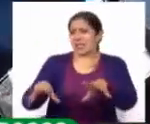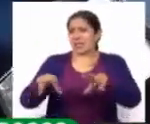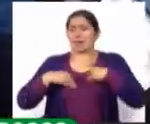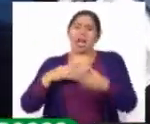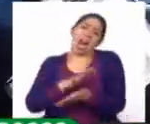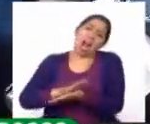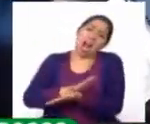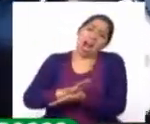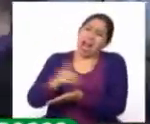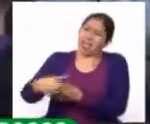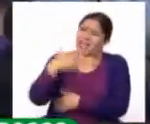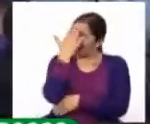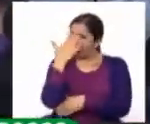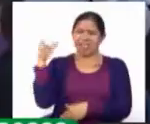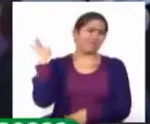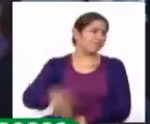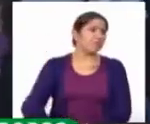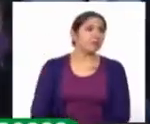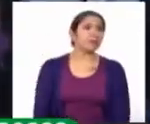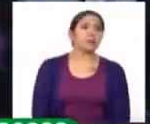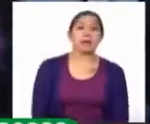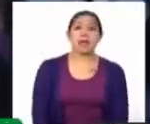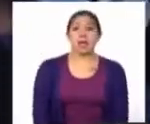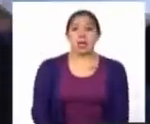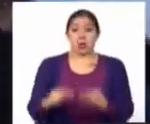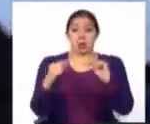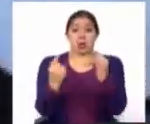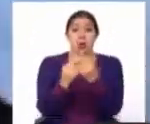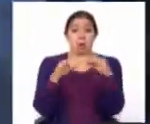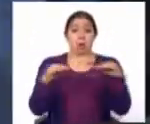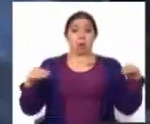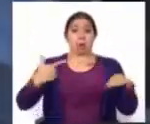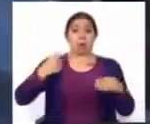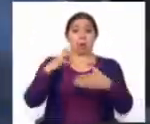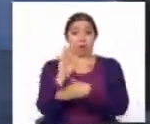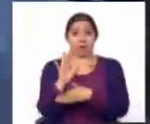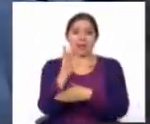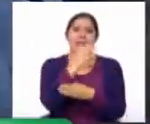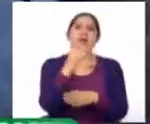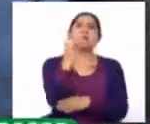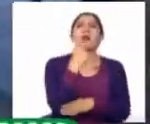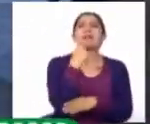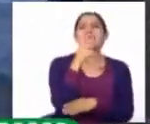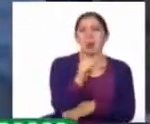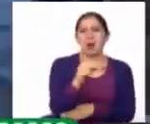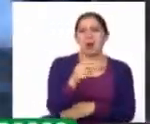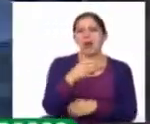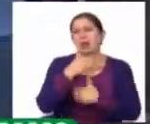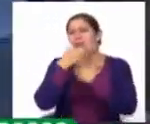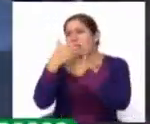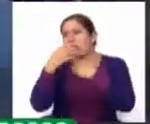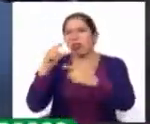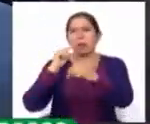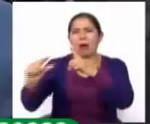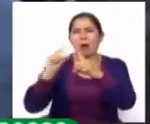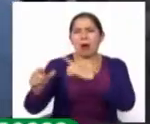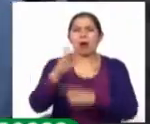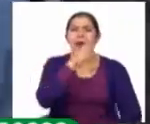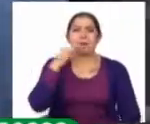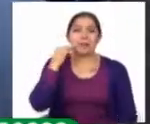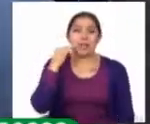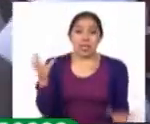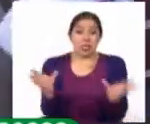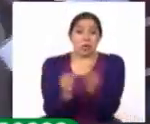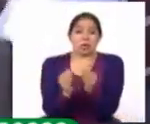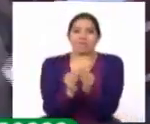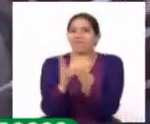la charlen en nuestra cara. Plataforma de 21F y Bolivia Dice No abuchean a Carlos Mesa tras una reunión que no logró unir a la